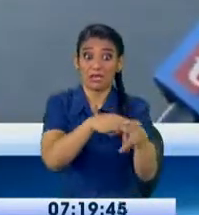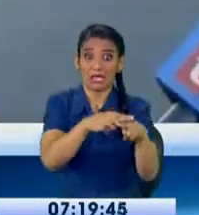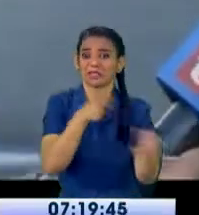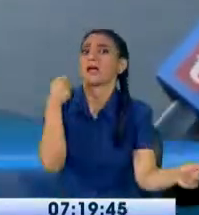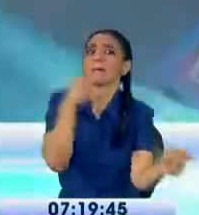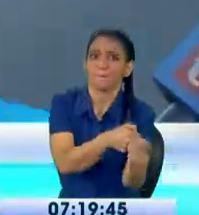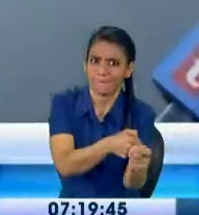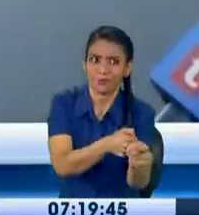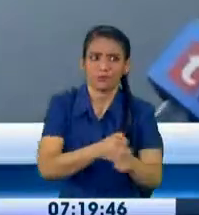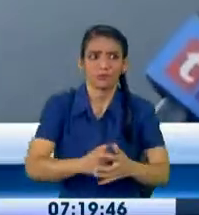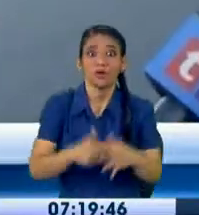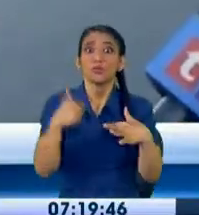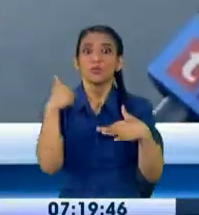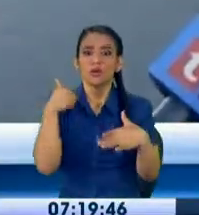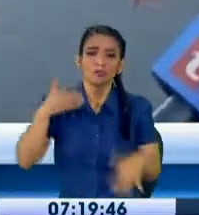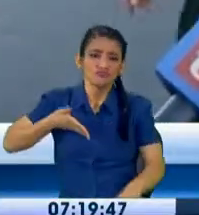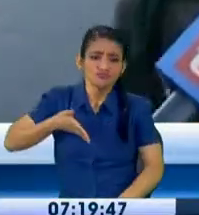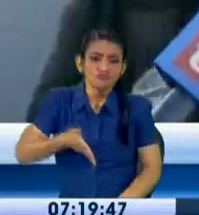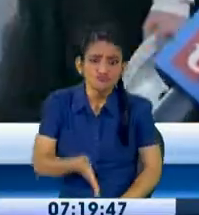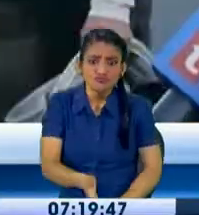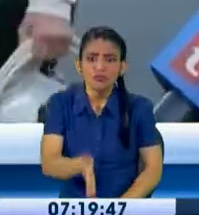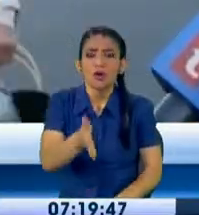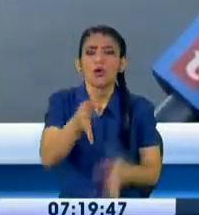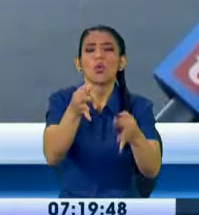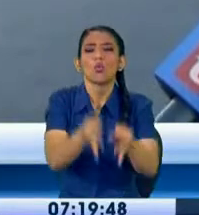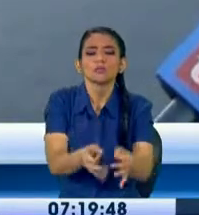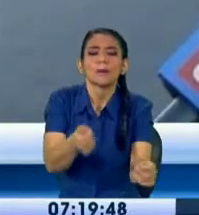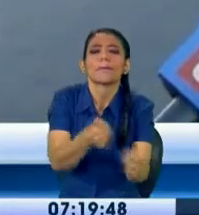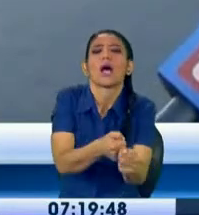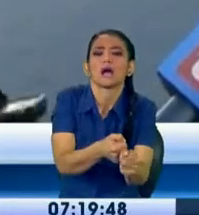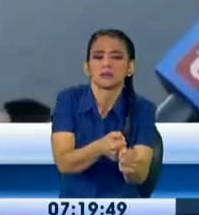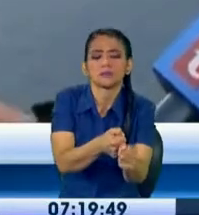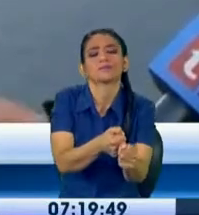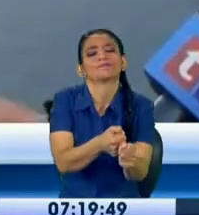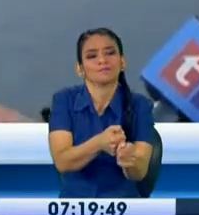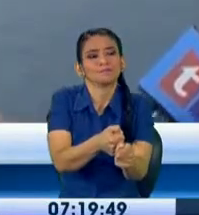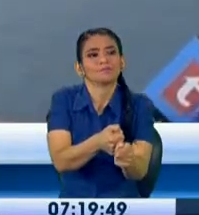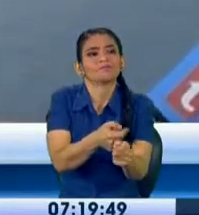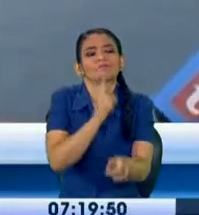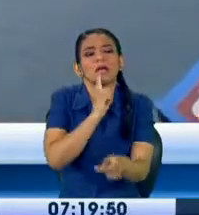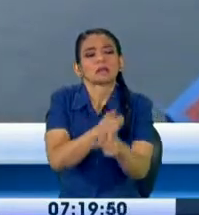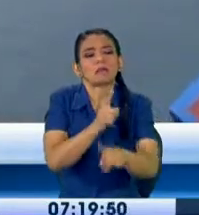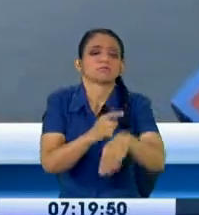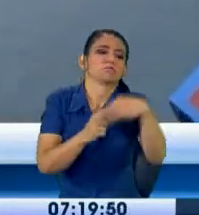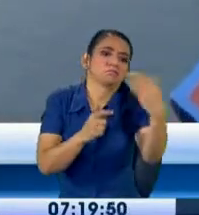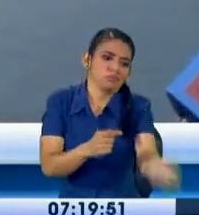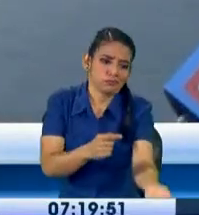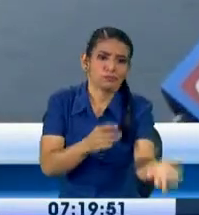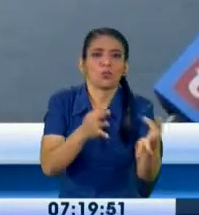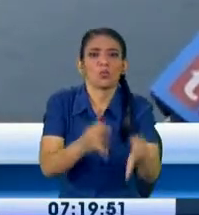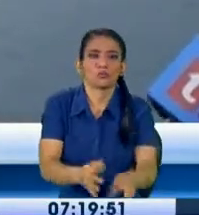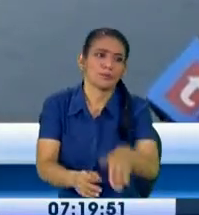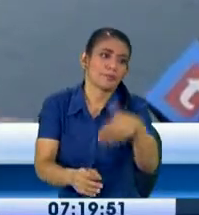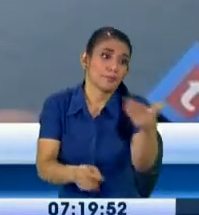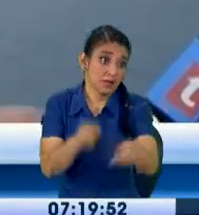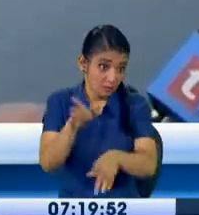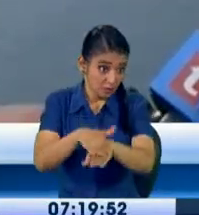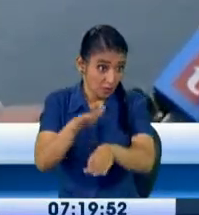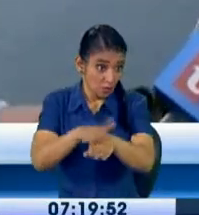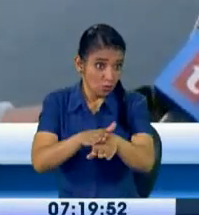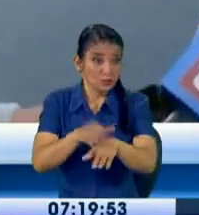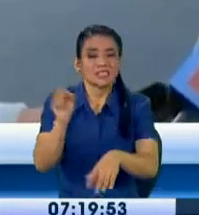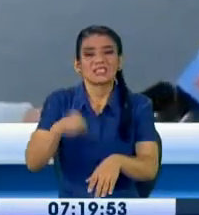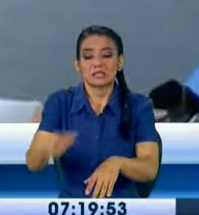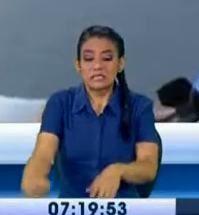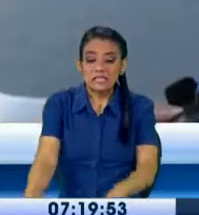estaba? Rápido bajando de arriba, ahí es donde le topo y en el pastel topo el carro y se vira el carro. ¿Eso fue la causa? Sí,